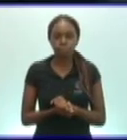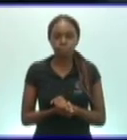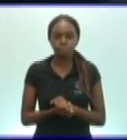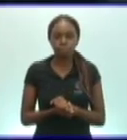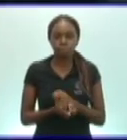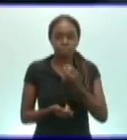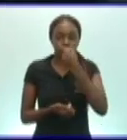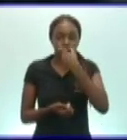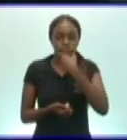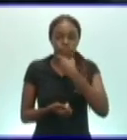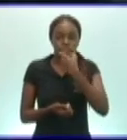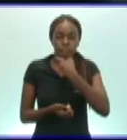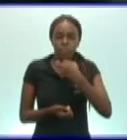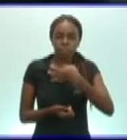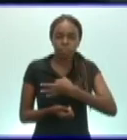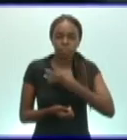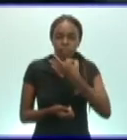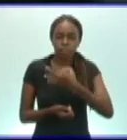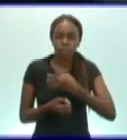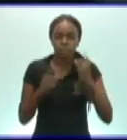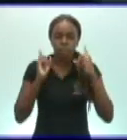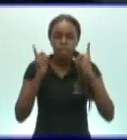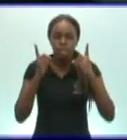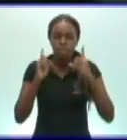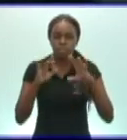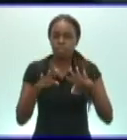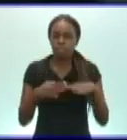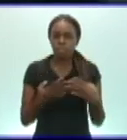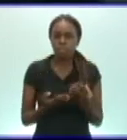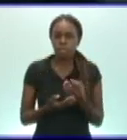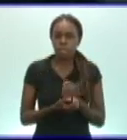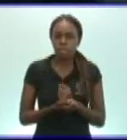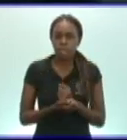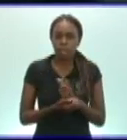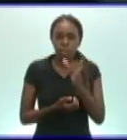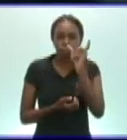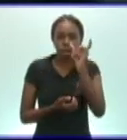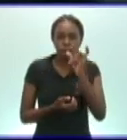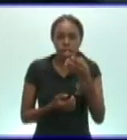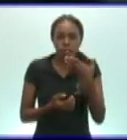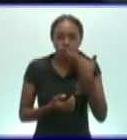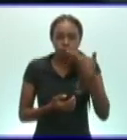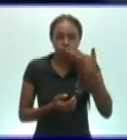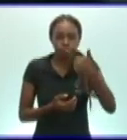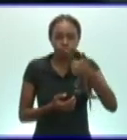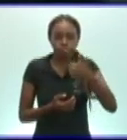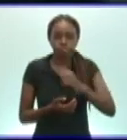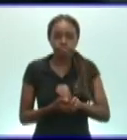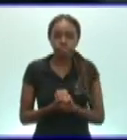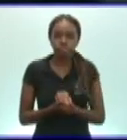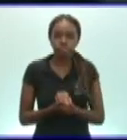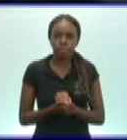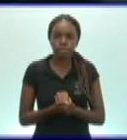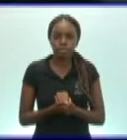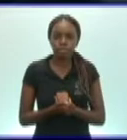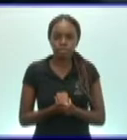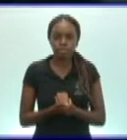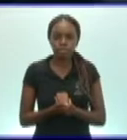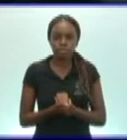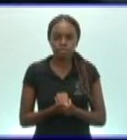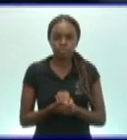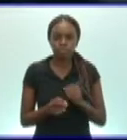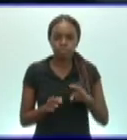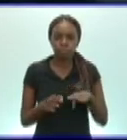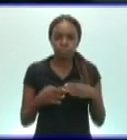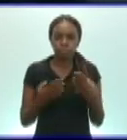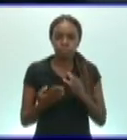Céspedes habla allí en la convención y pronuncia palabras maravillosas sobre el